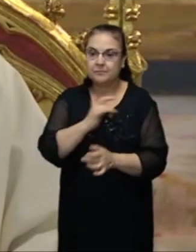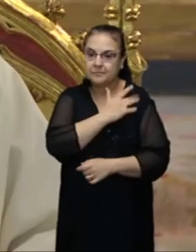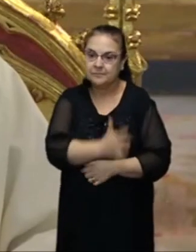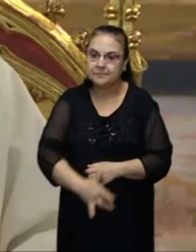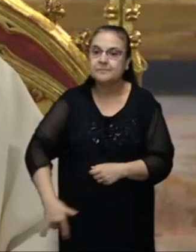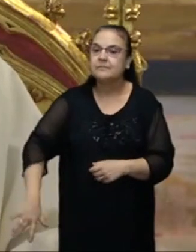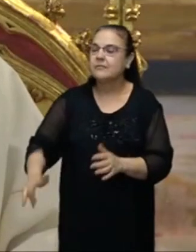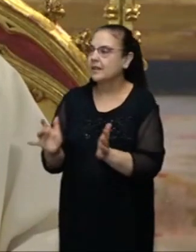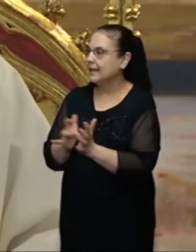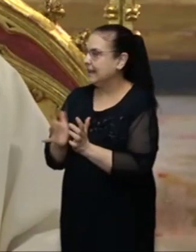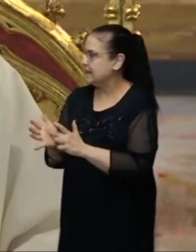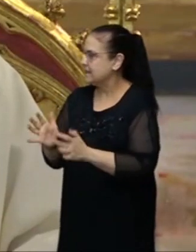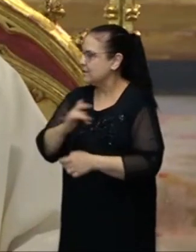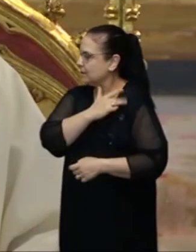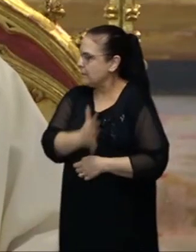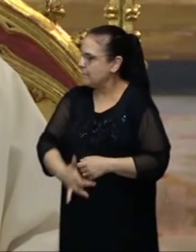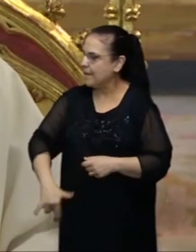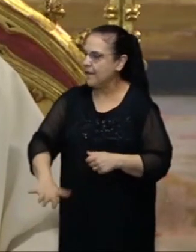Cristo, ten piedad.